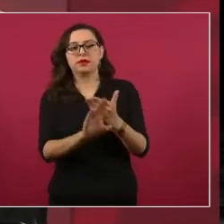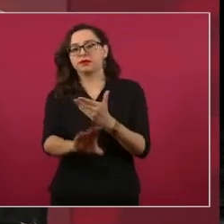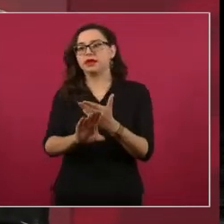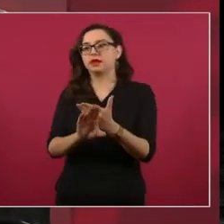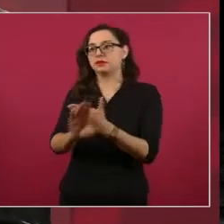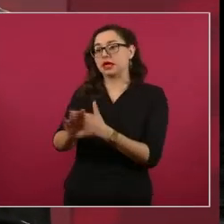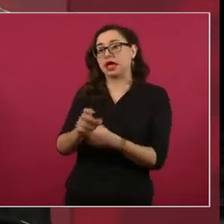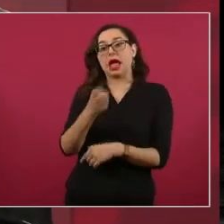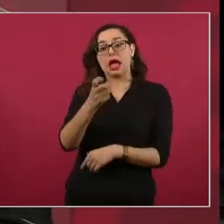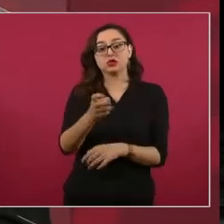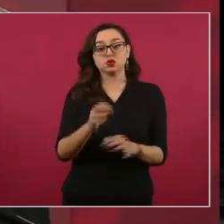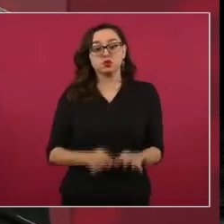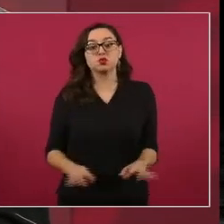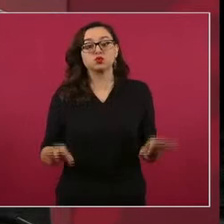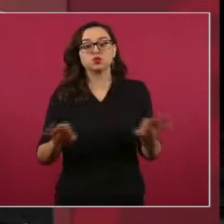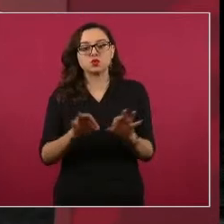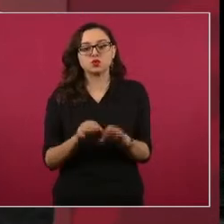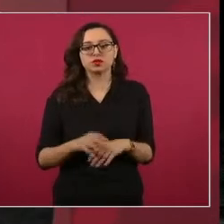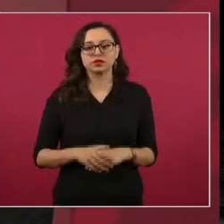un feminismo